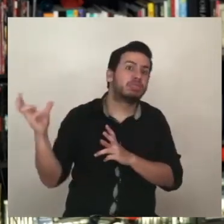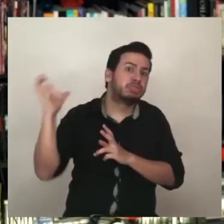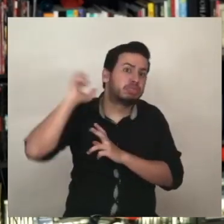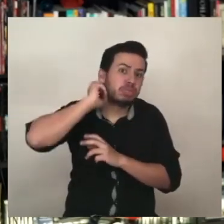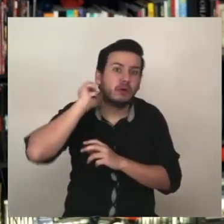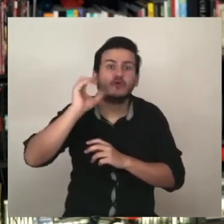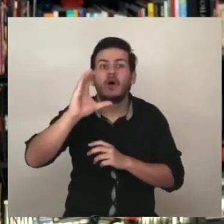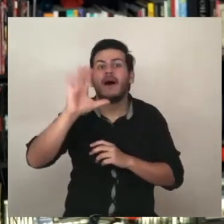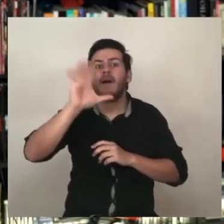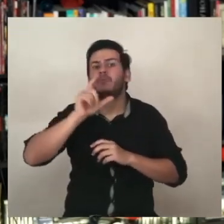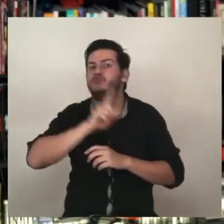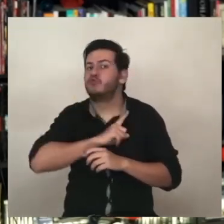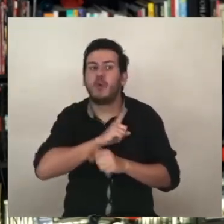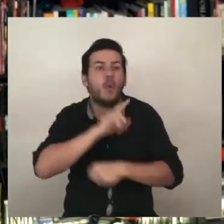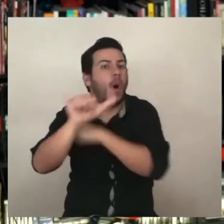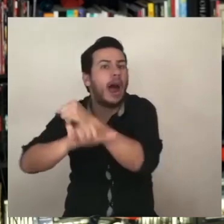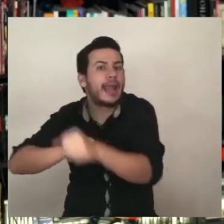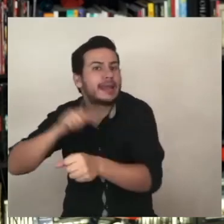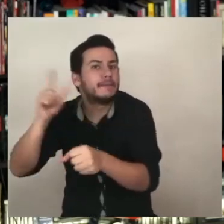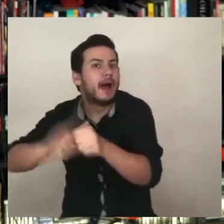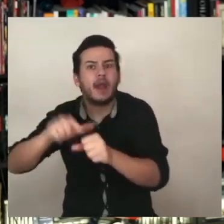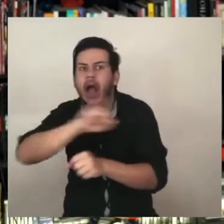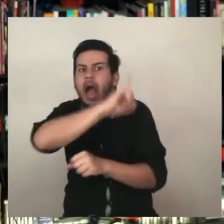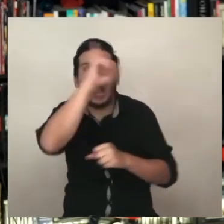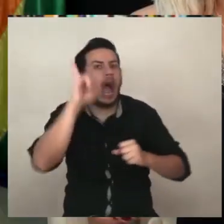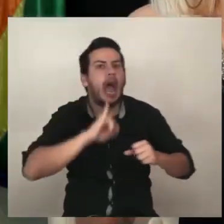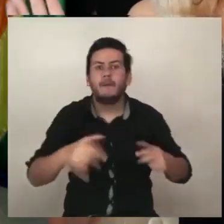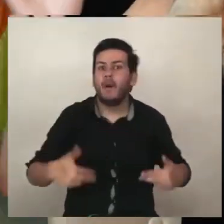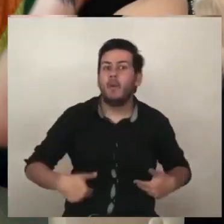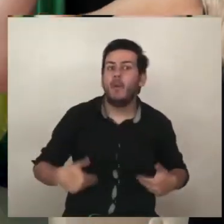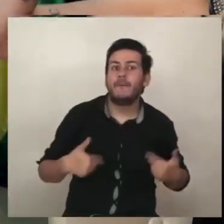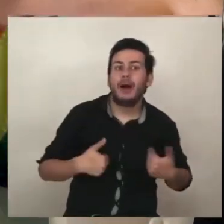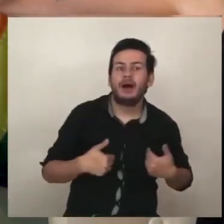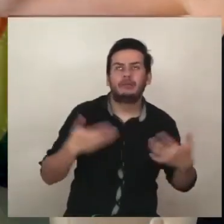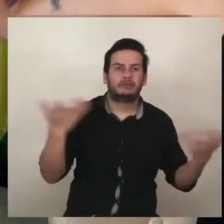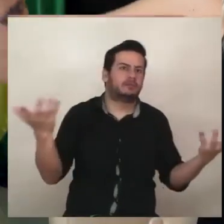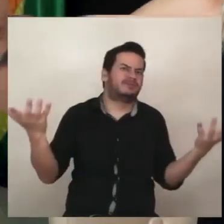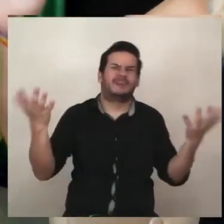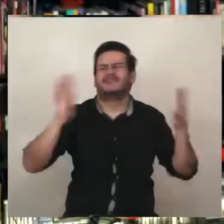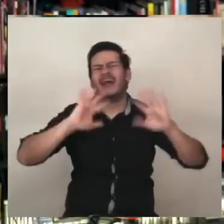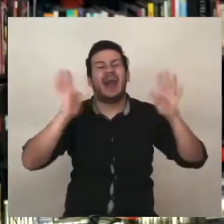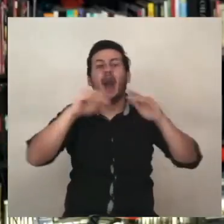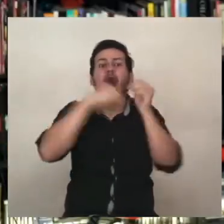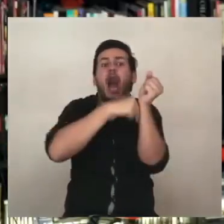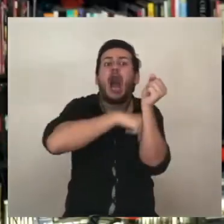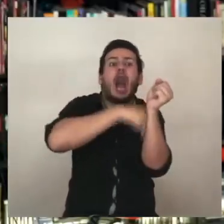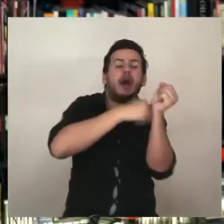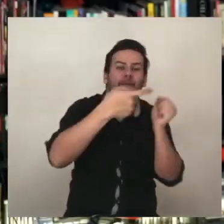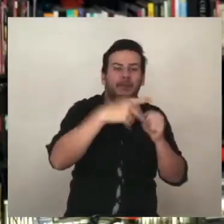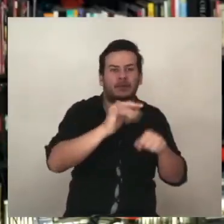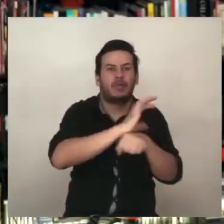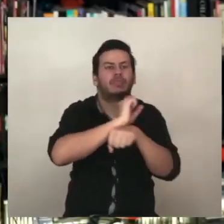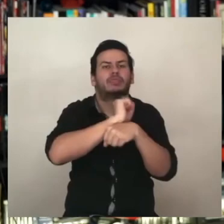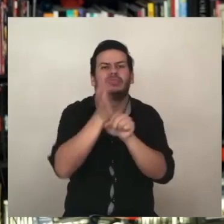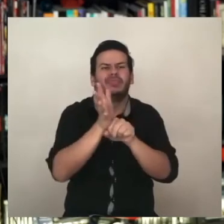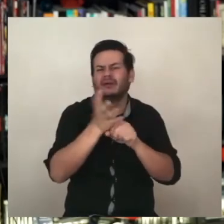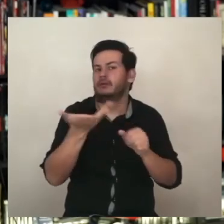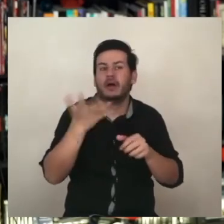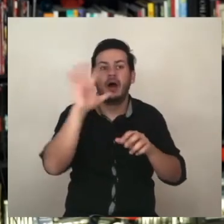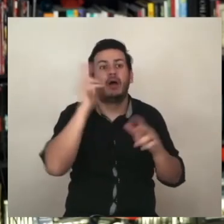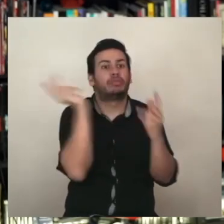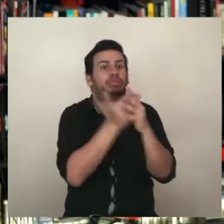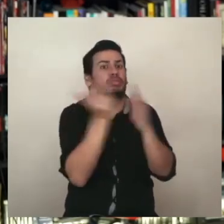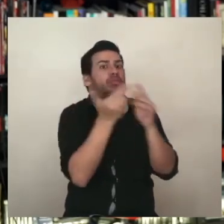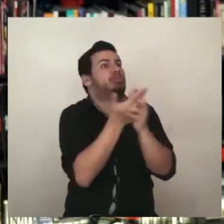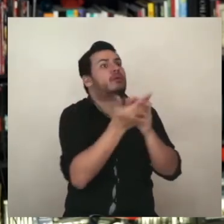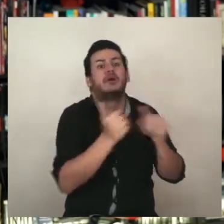bestia que asesinaba animales, nunca humanos, siempre animales. Pero guau, escóndanse todos. Miedo. Mientras tanto, el COVID, que se ha llevado más gente que el